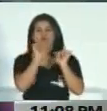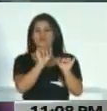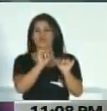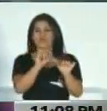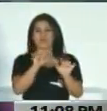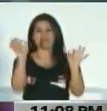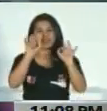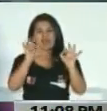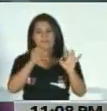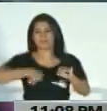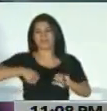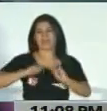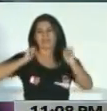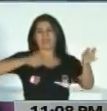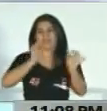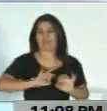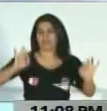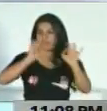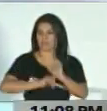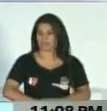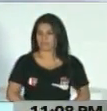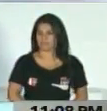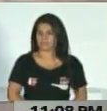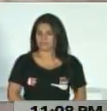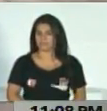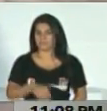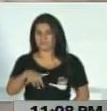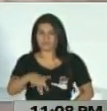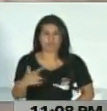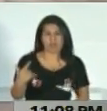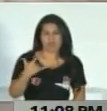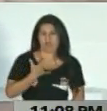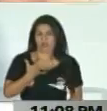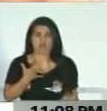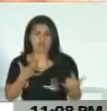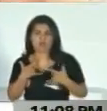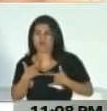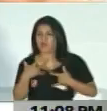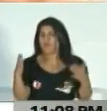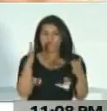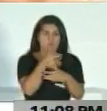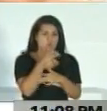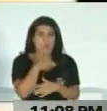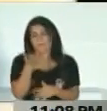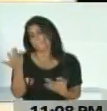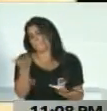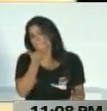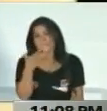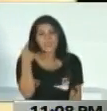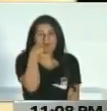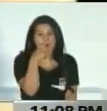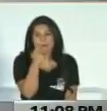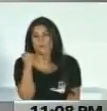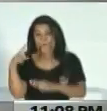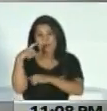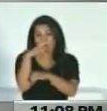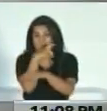de la República. Presidente de la República. Nadie me quiere, todos me odian, mejor me como un gusanito.